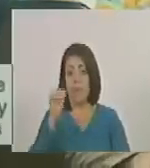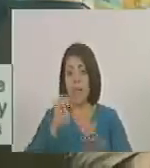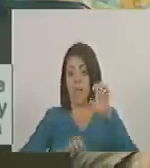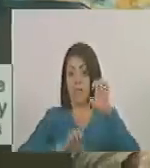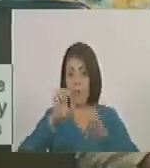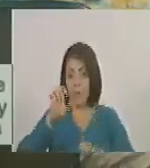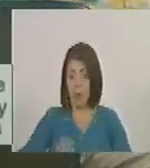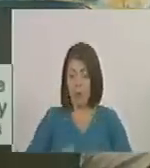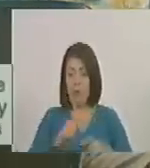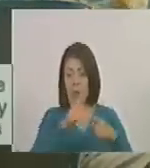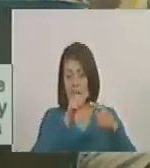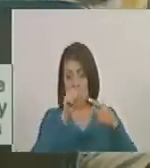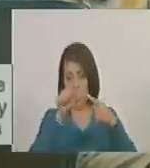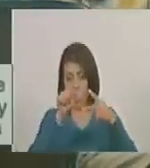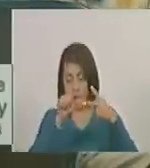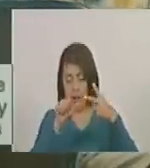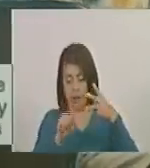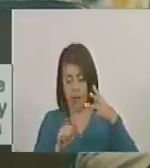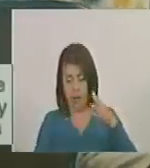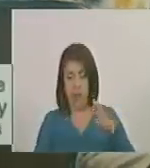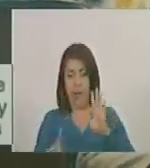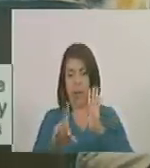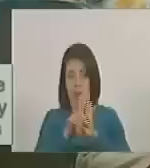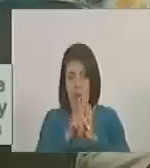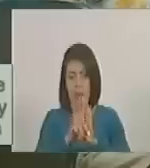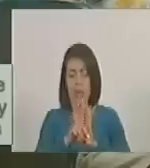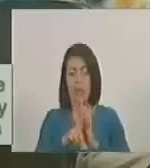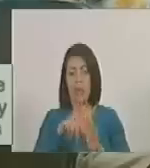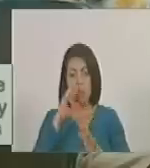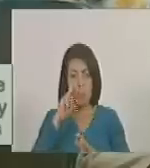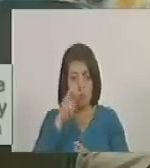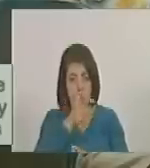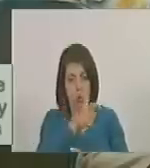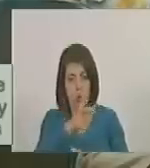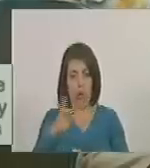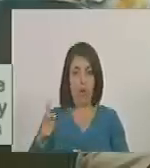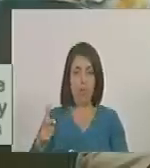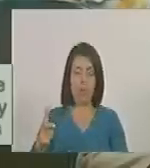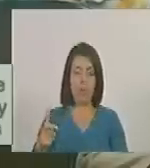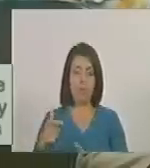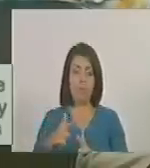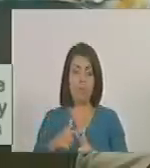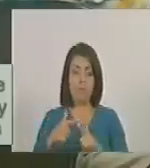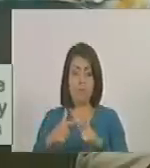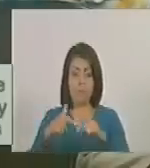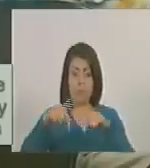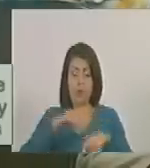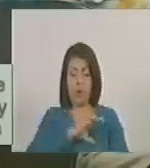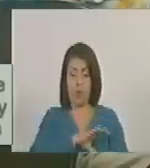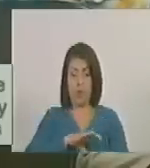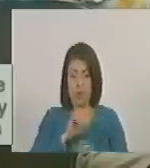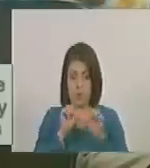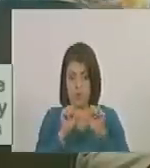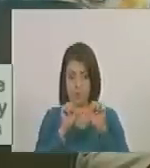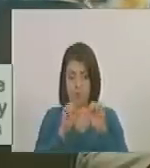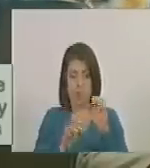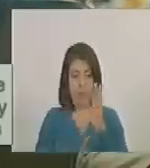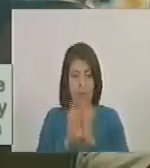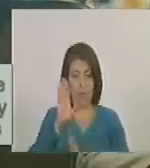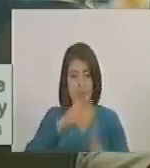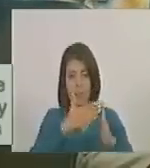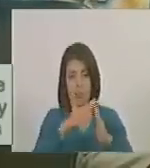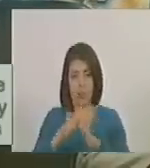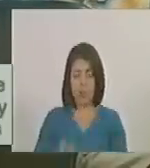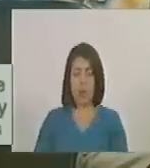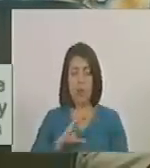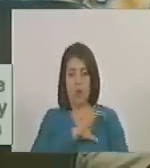cada una de las leyes de nuestro poder popular. Y efectivamente, la Comisión Permanente de Desarrollo para las Comunas